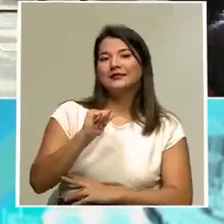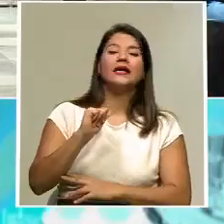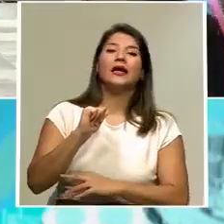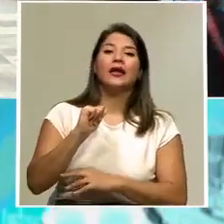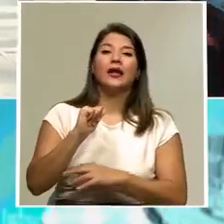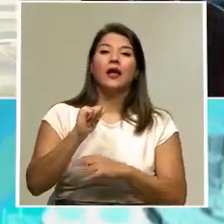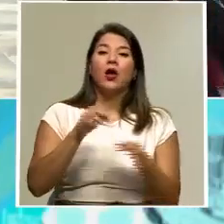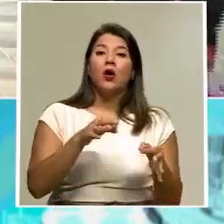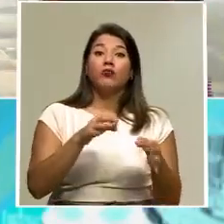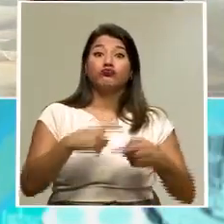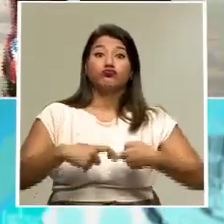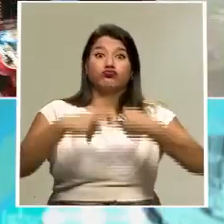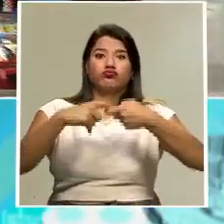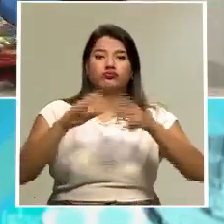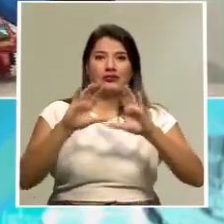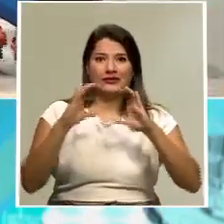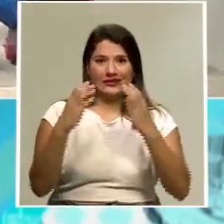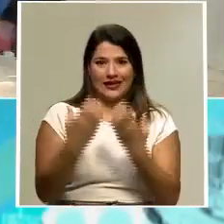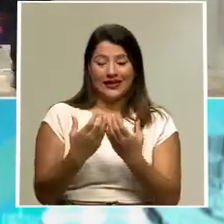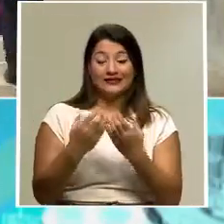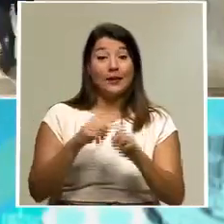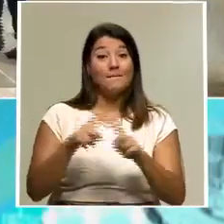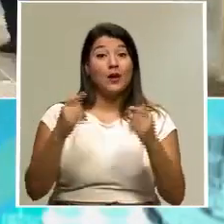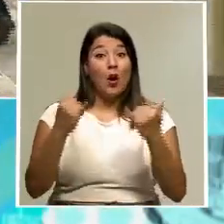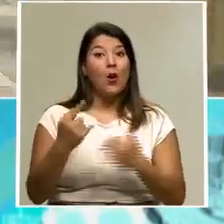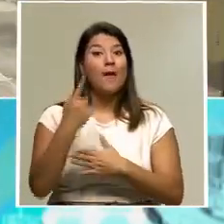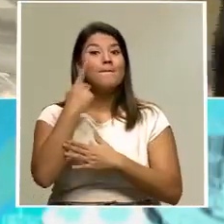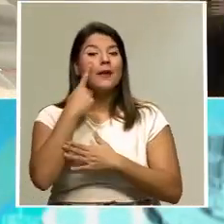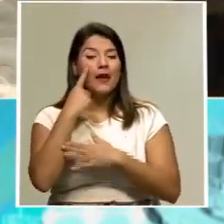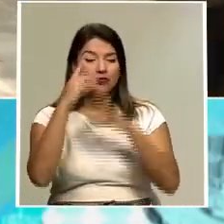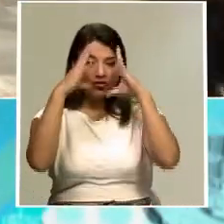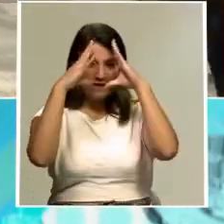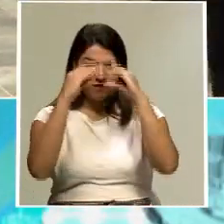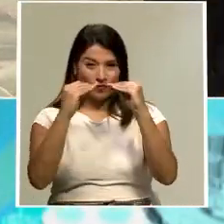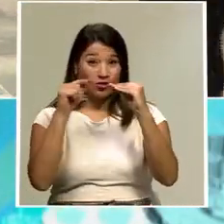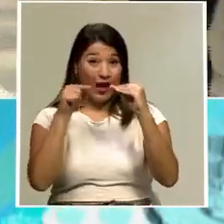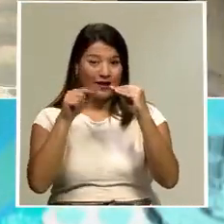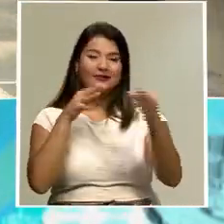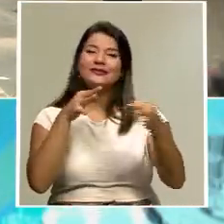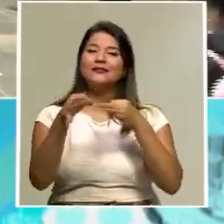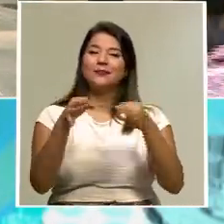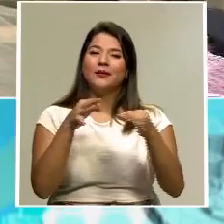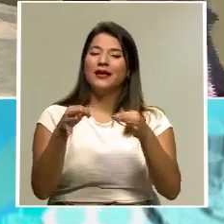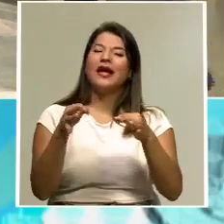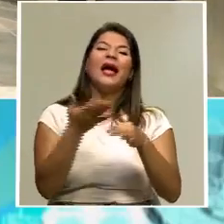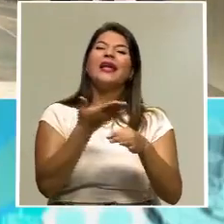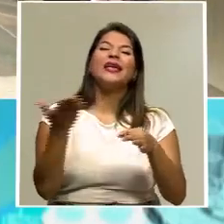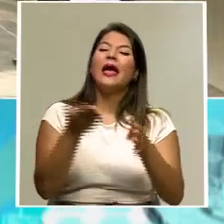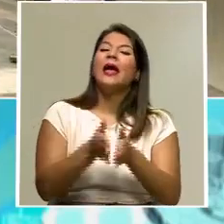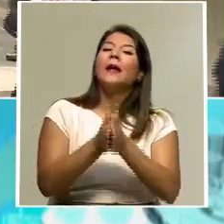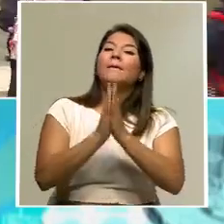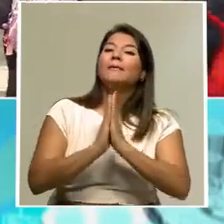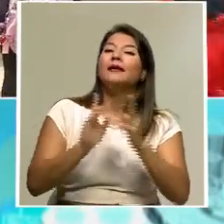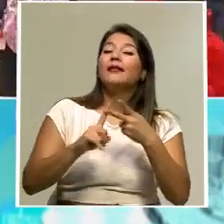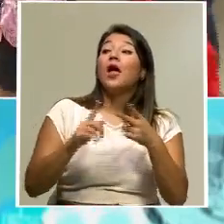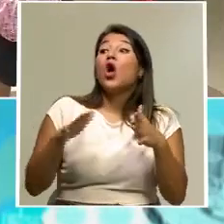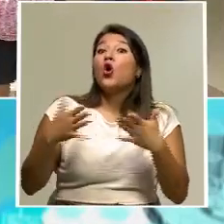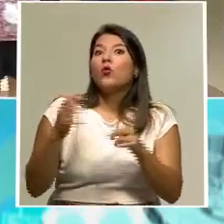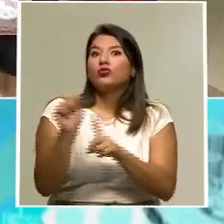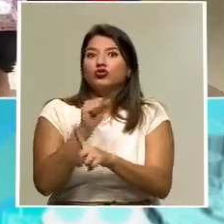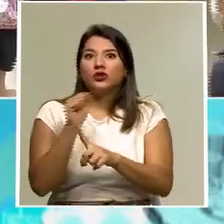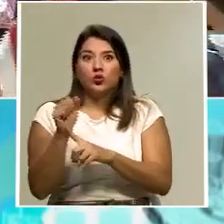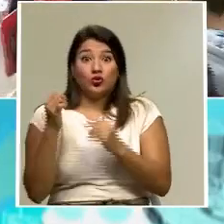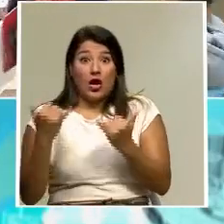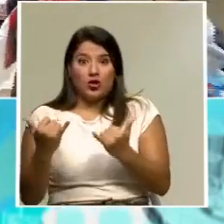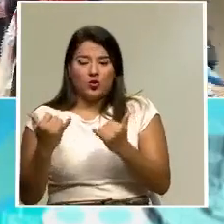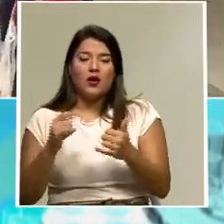curso lectivo. Pero vamos a ver la siguiente nota que nos explica mejor qué es lo que se está pidiendo, cuál es el panorama y por